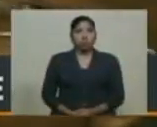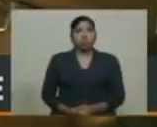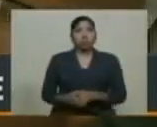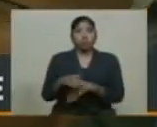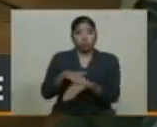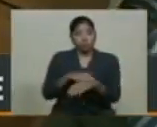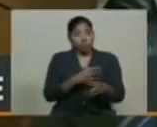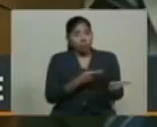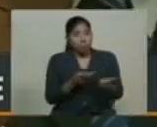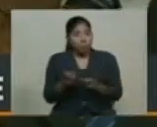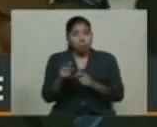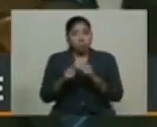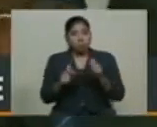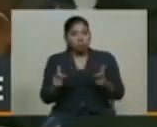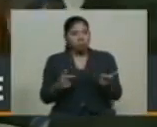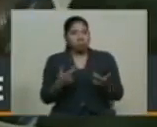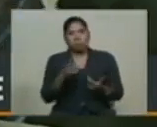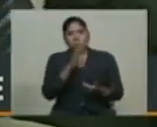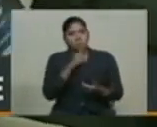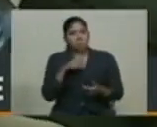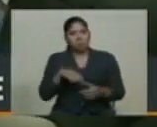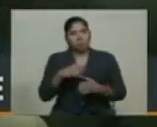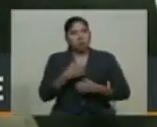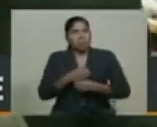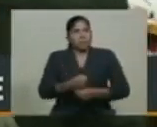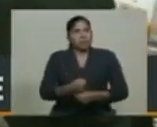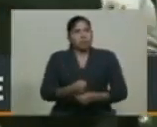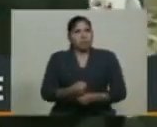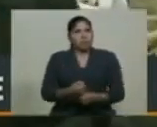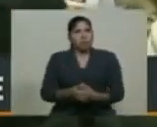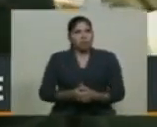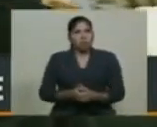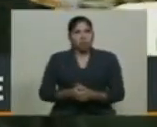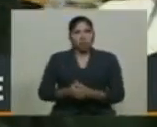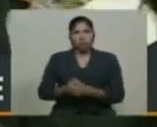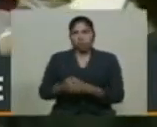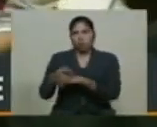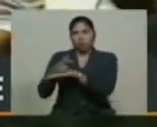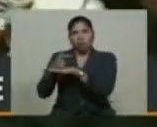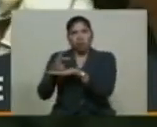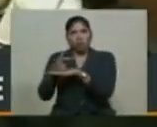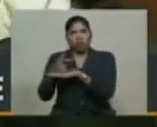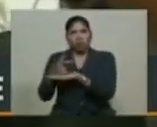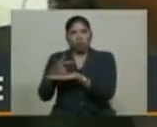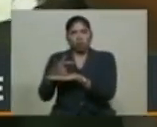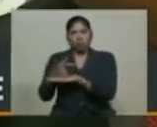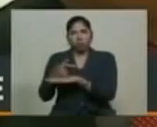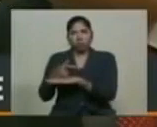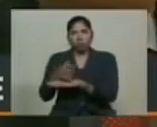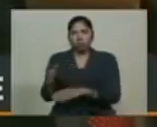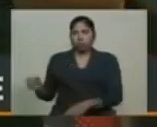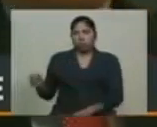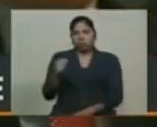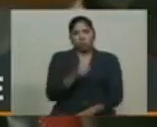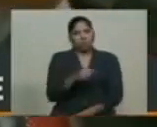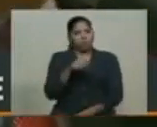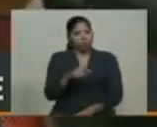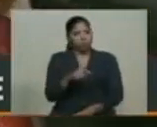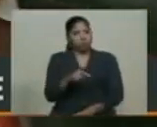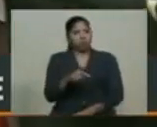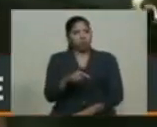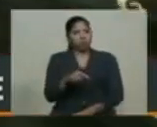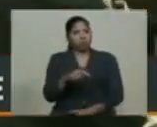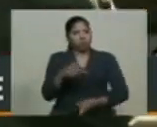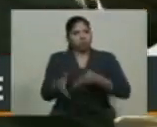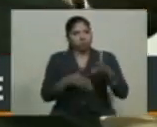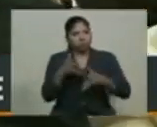forman parte ni son representantes del Estado a hablar contra su país, Venezuela. Incluso